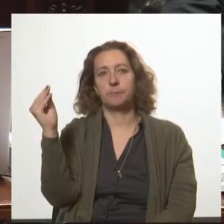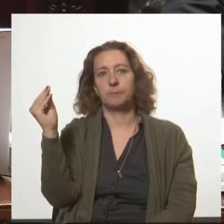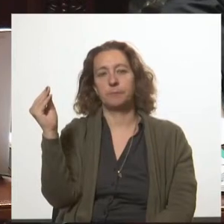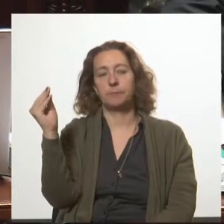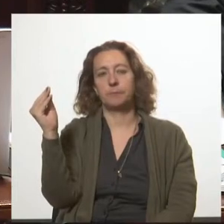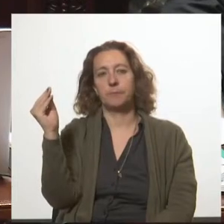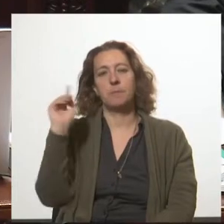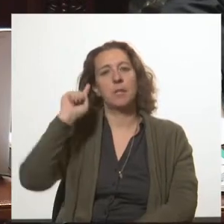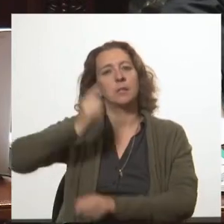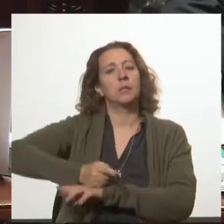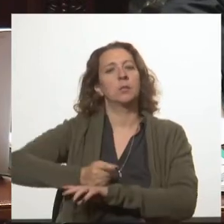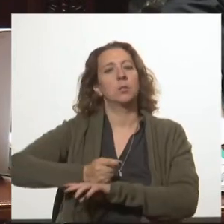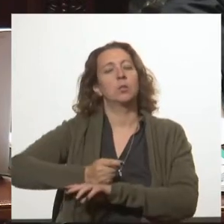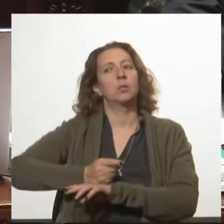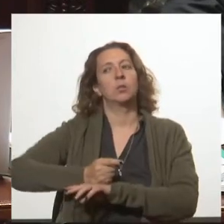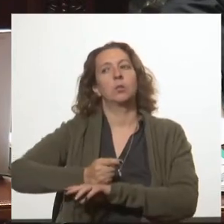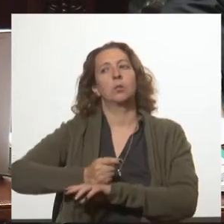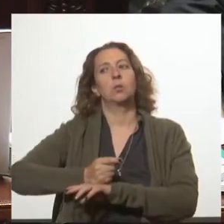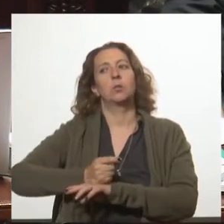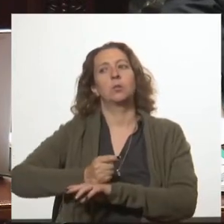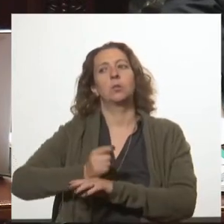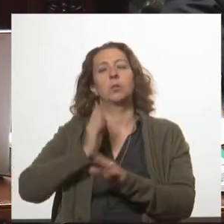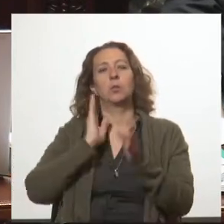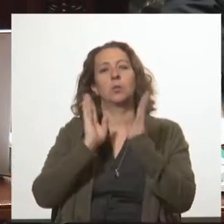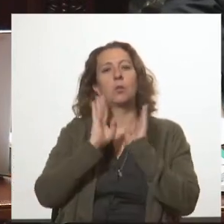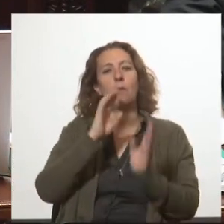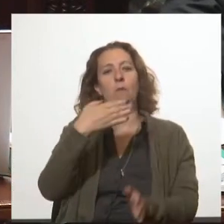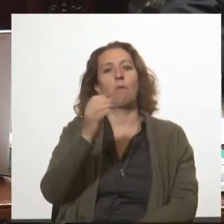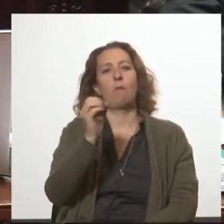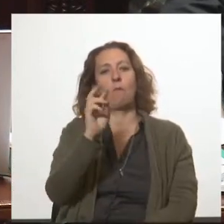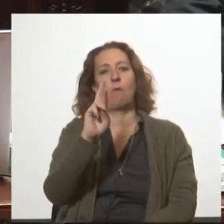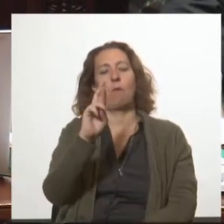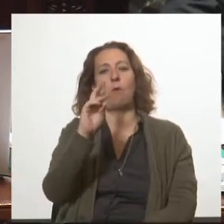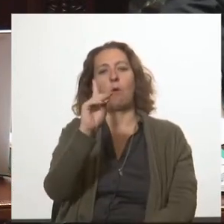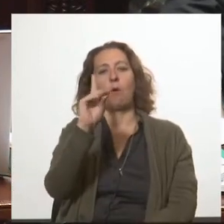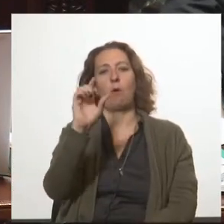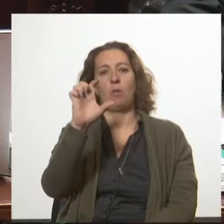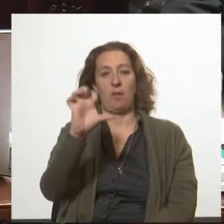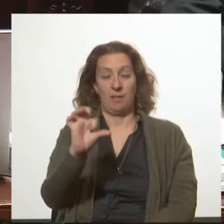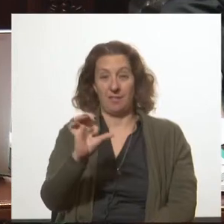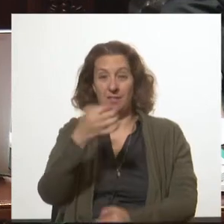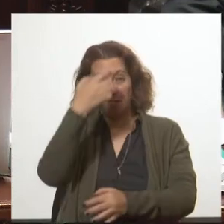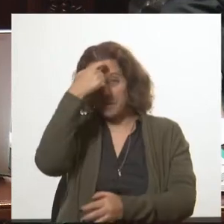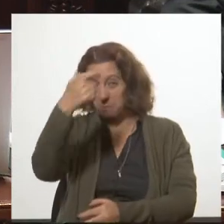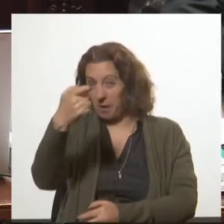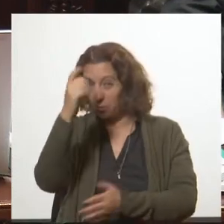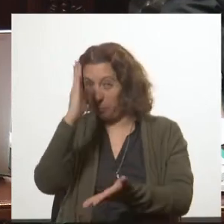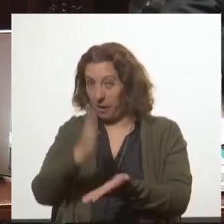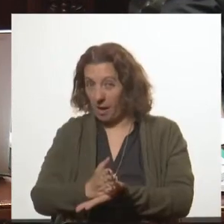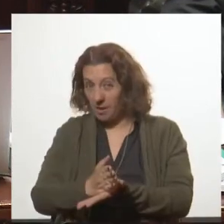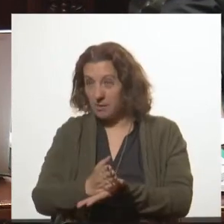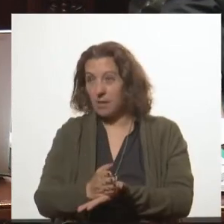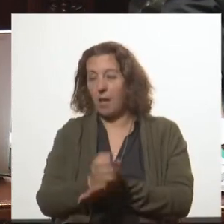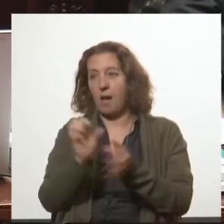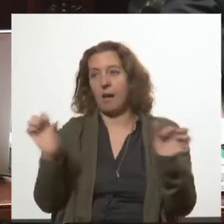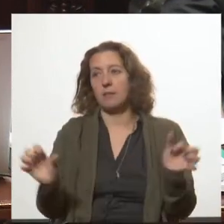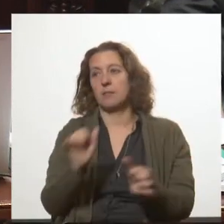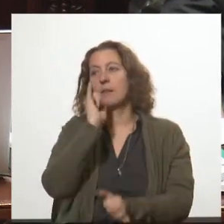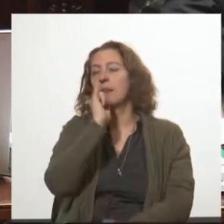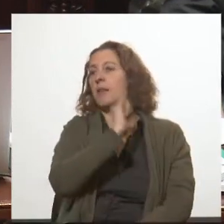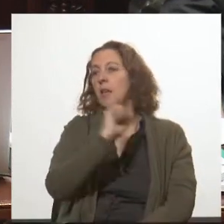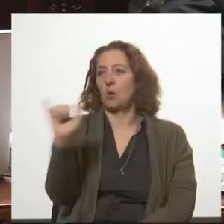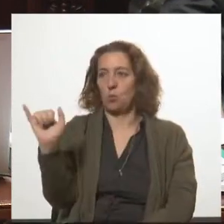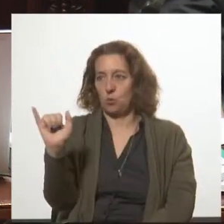mandato al doctor gustavo bordes un experto penalista a realizar la denuncia correspondiente